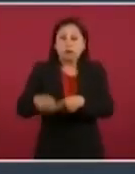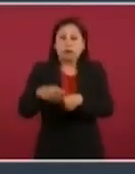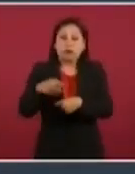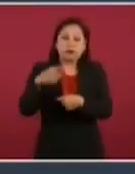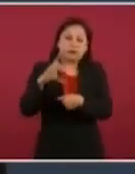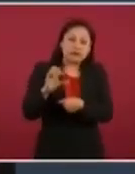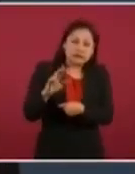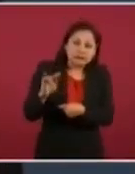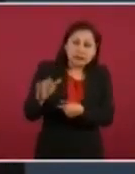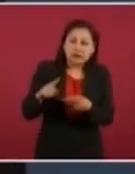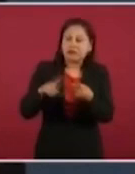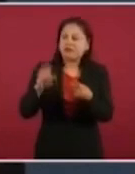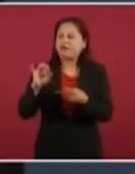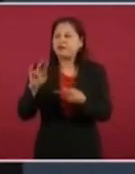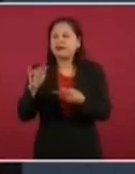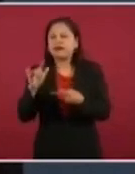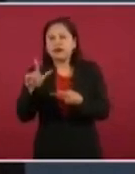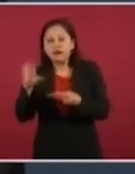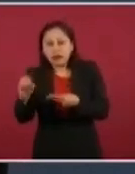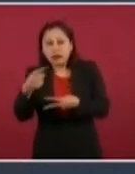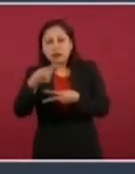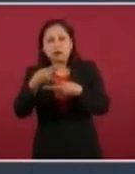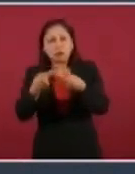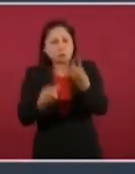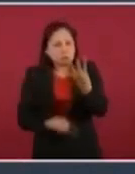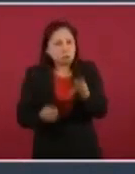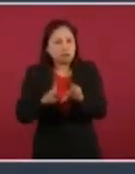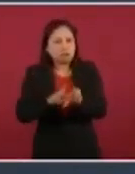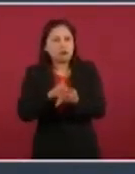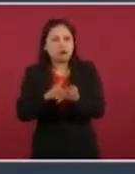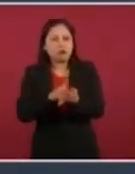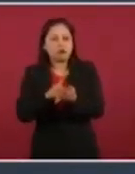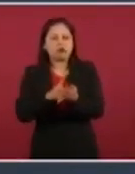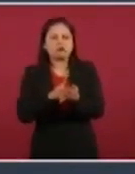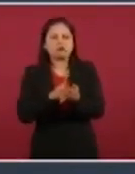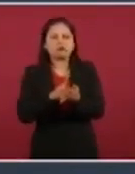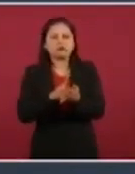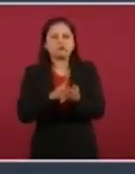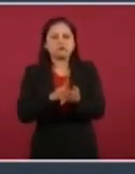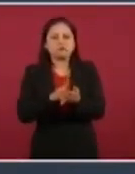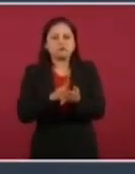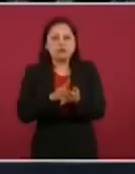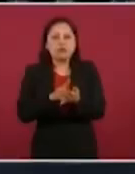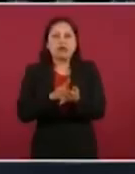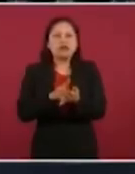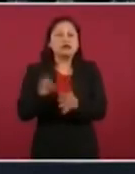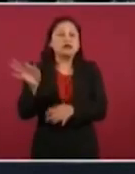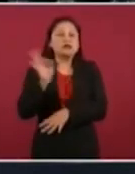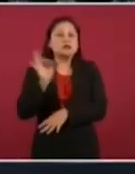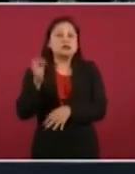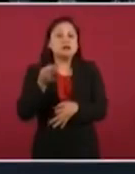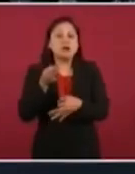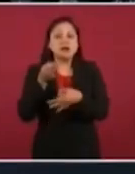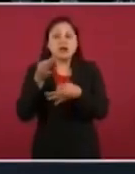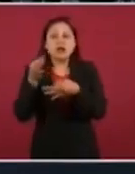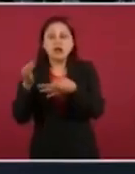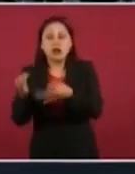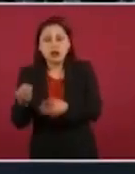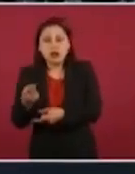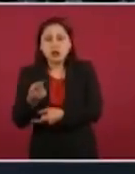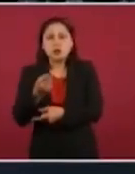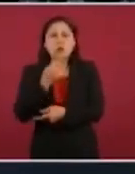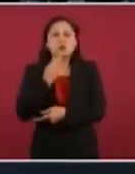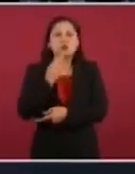el qué se atreve a consumir esos productos esas